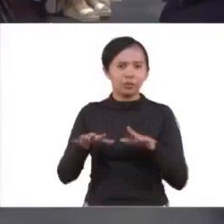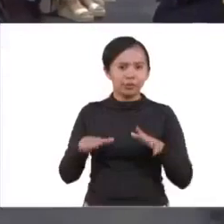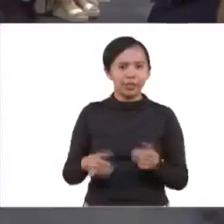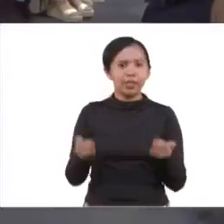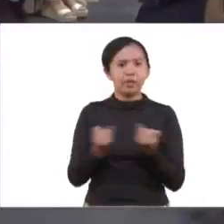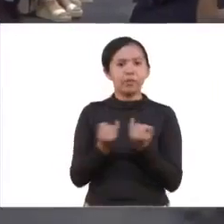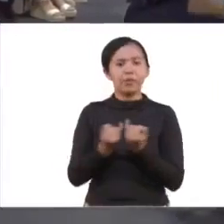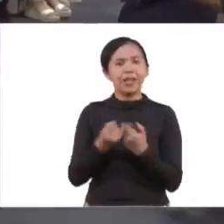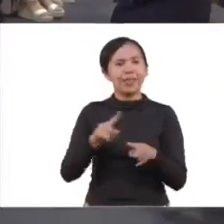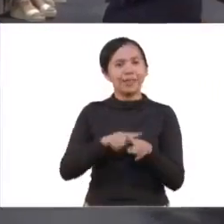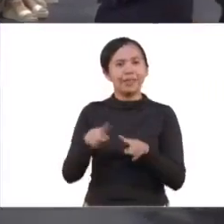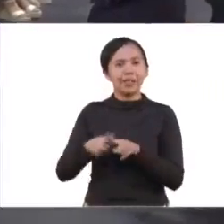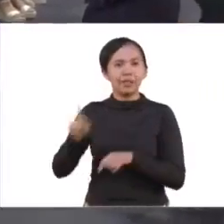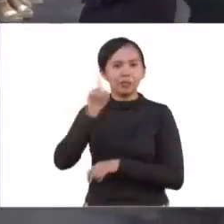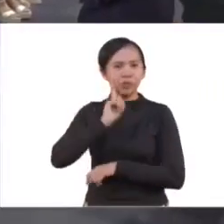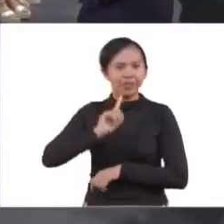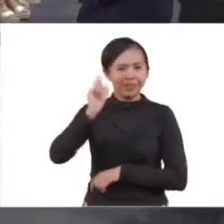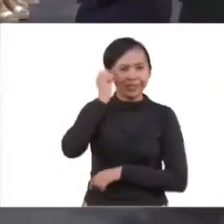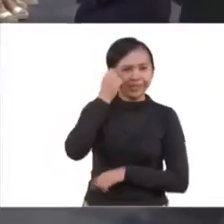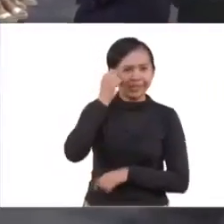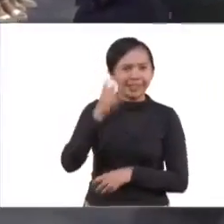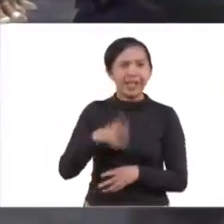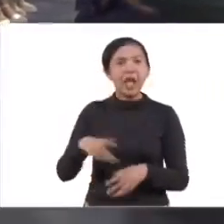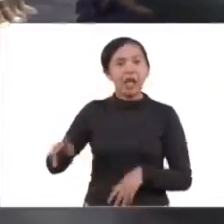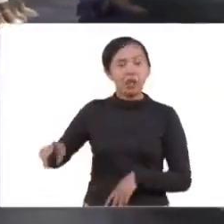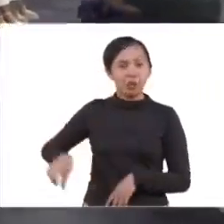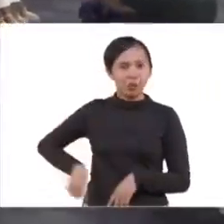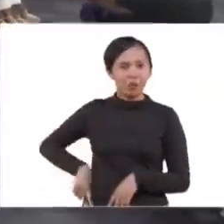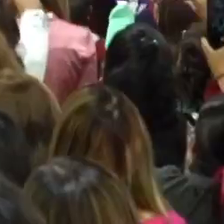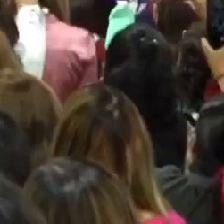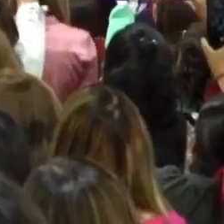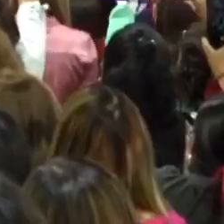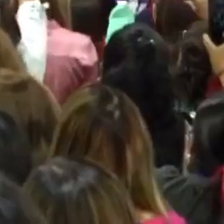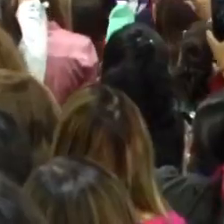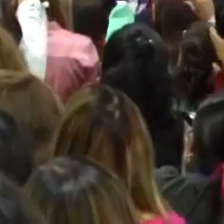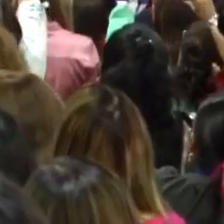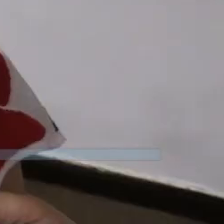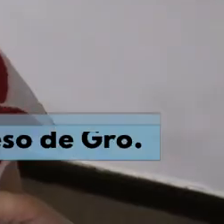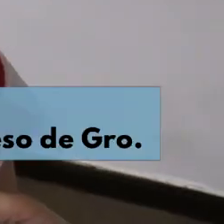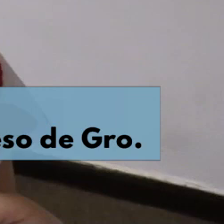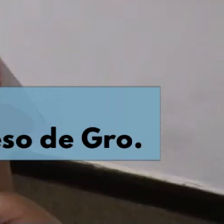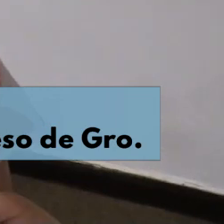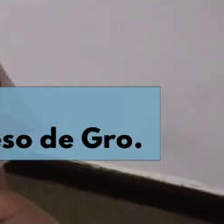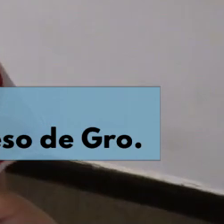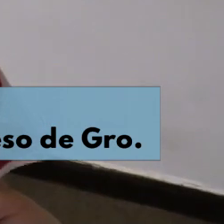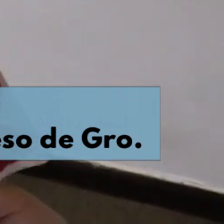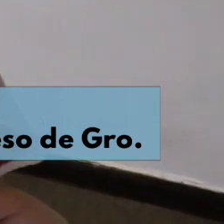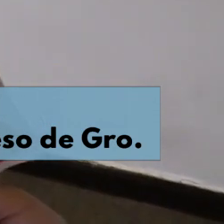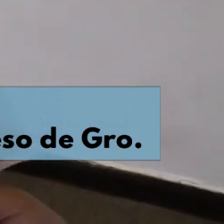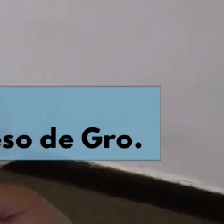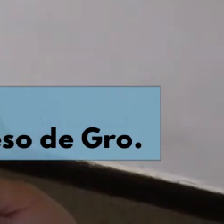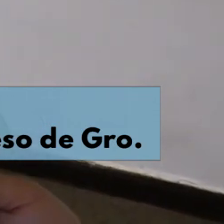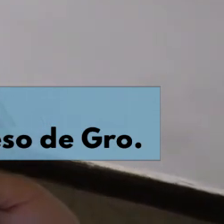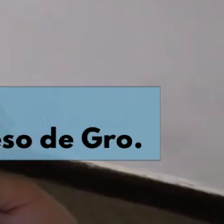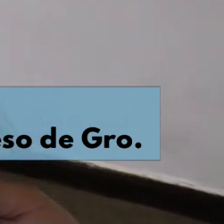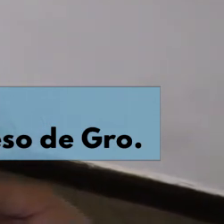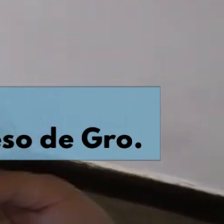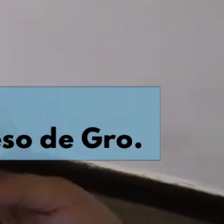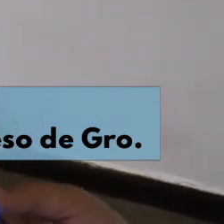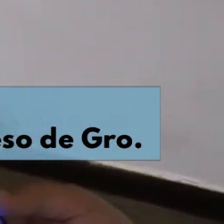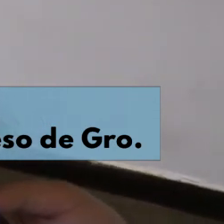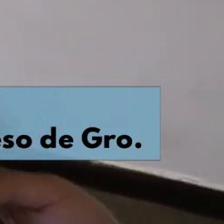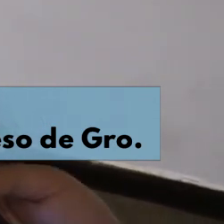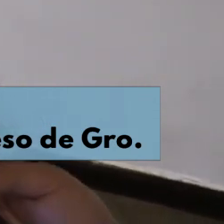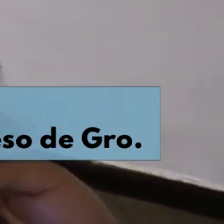quien aseguró que junto con el poder legislativo han aterrizado leyes a favor de las féminas Bueno he visto que hay voluntad ha